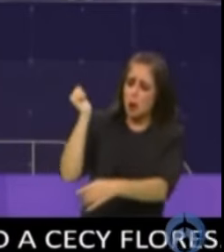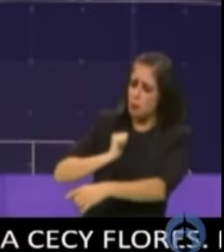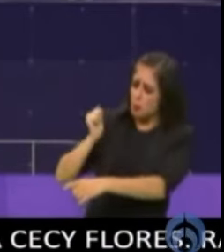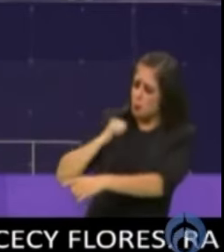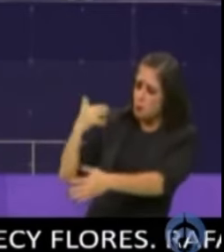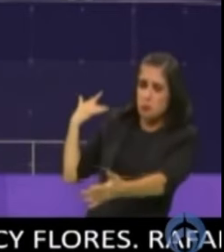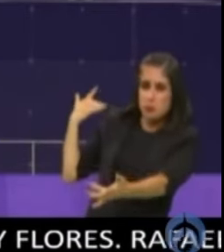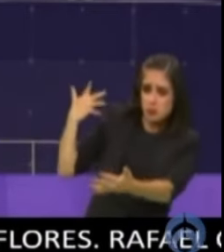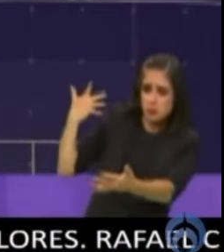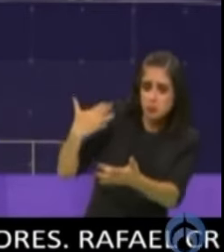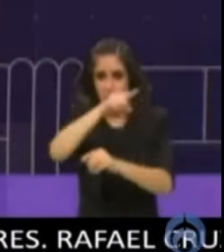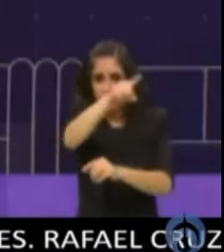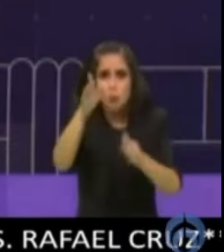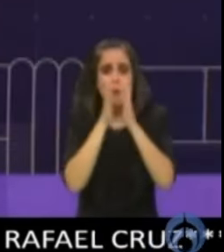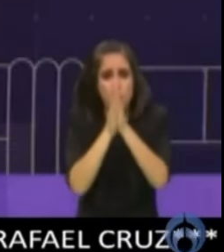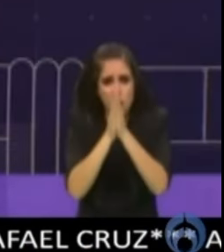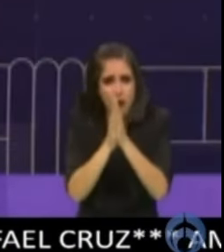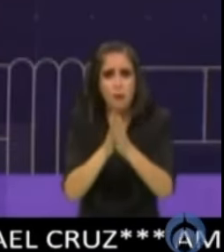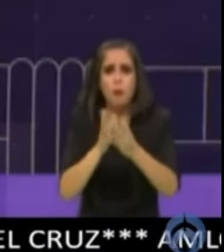consecuente,